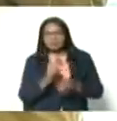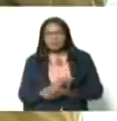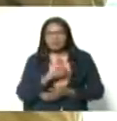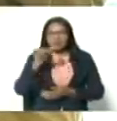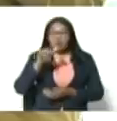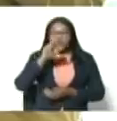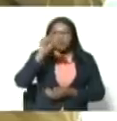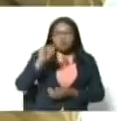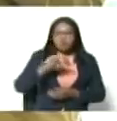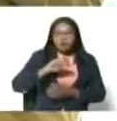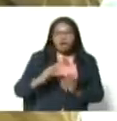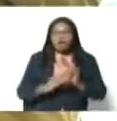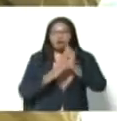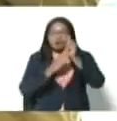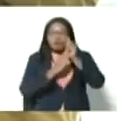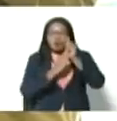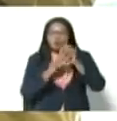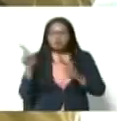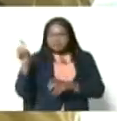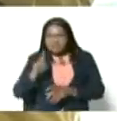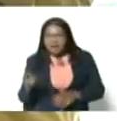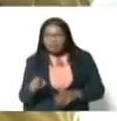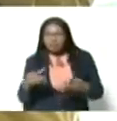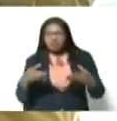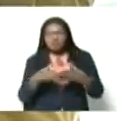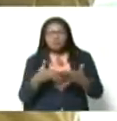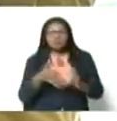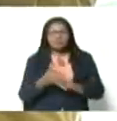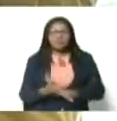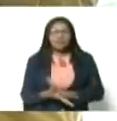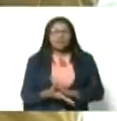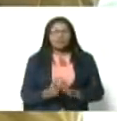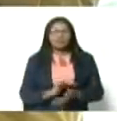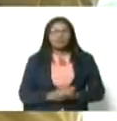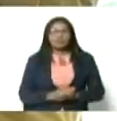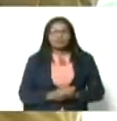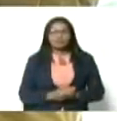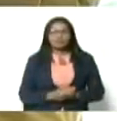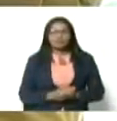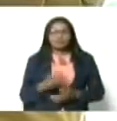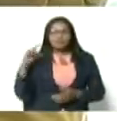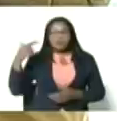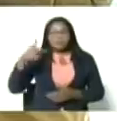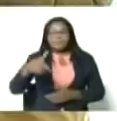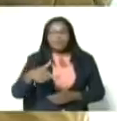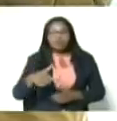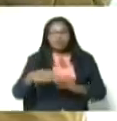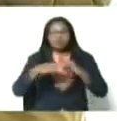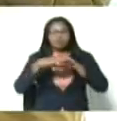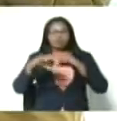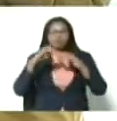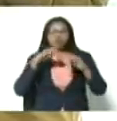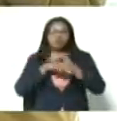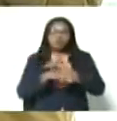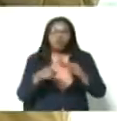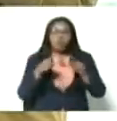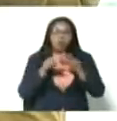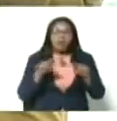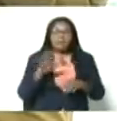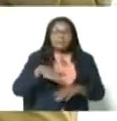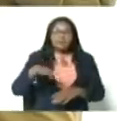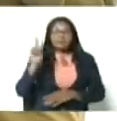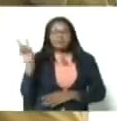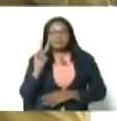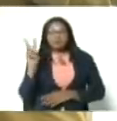me eligieron delegado sindical de Metrobús en Plaza Venezuela. Y fui delegado sindical por